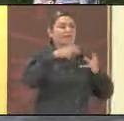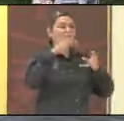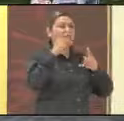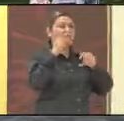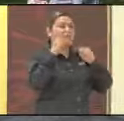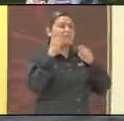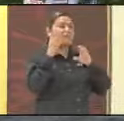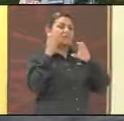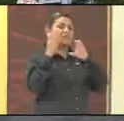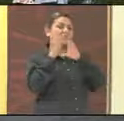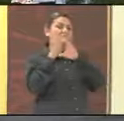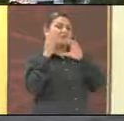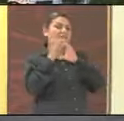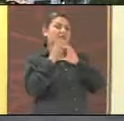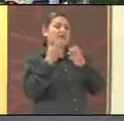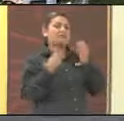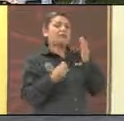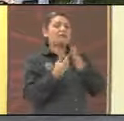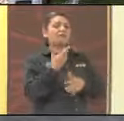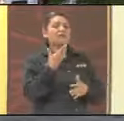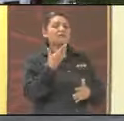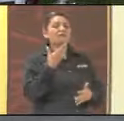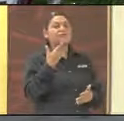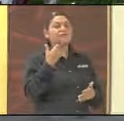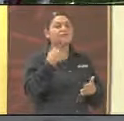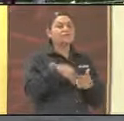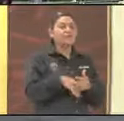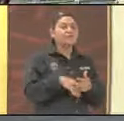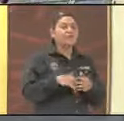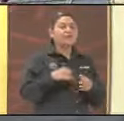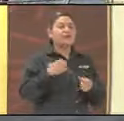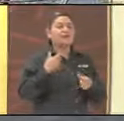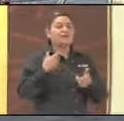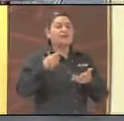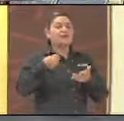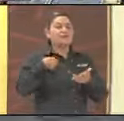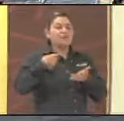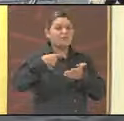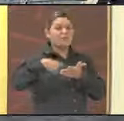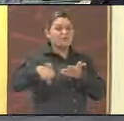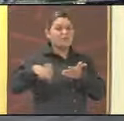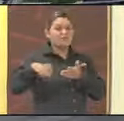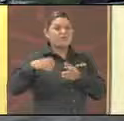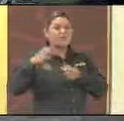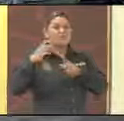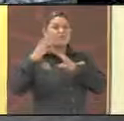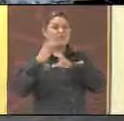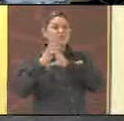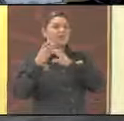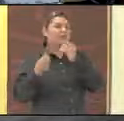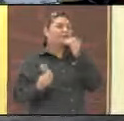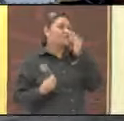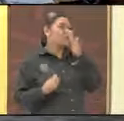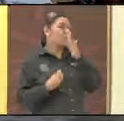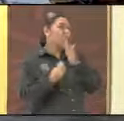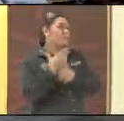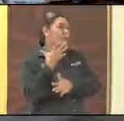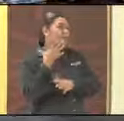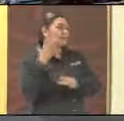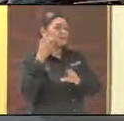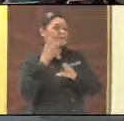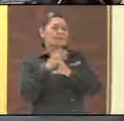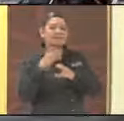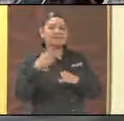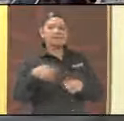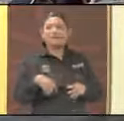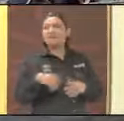falla, el vehículo de protección animal que nos donaron, nuevecita la camioneta, ¿dónde está